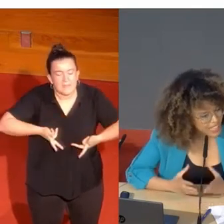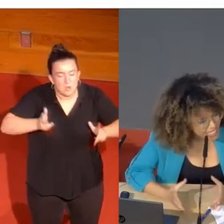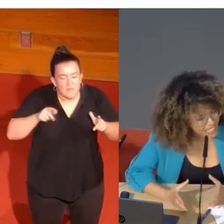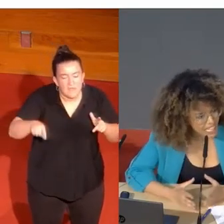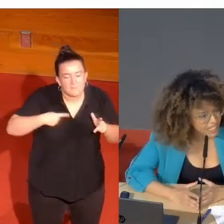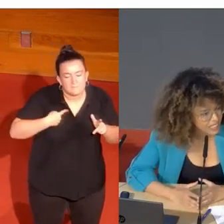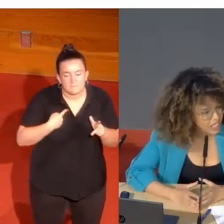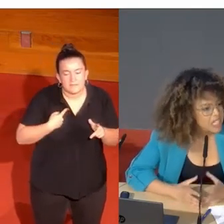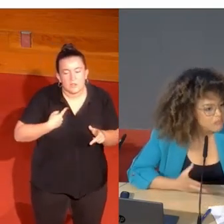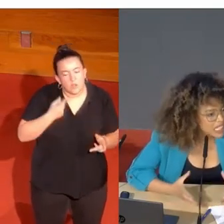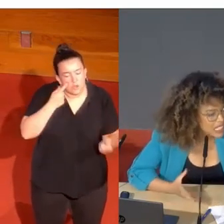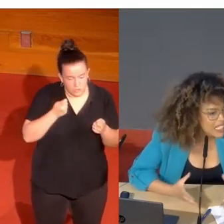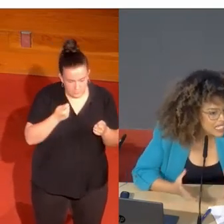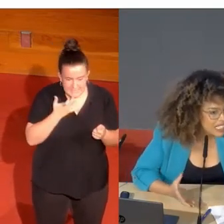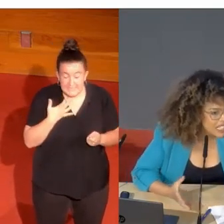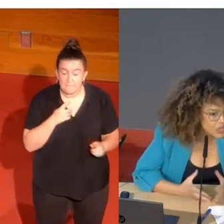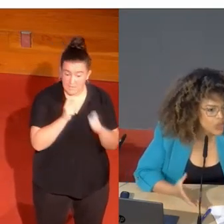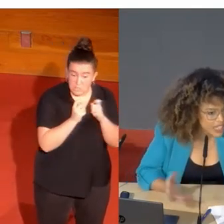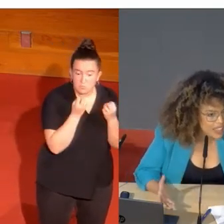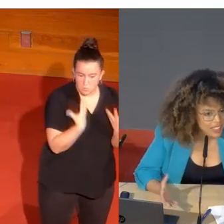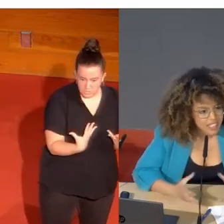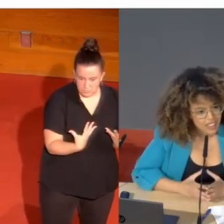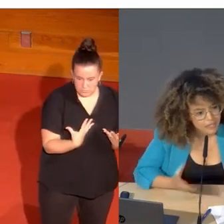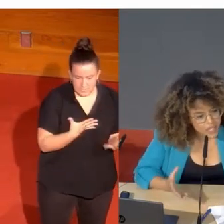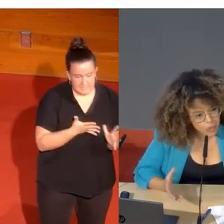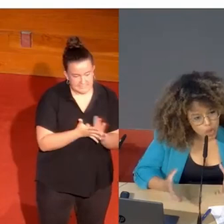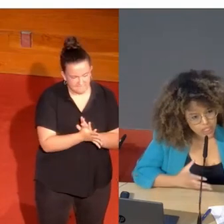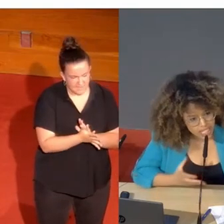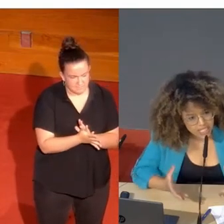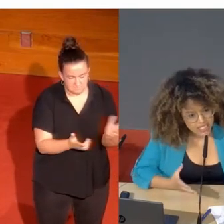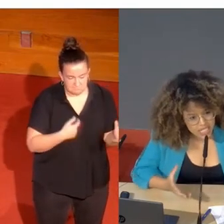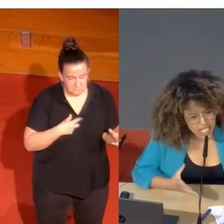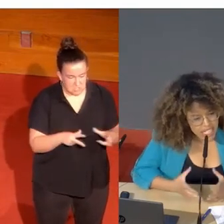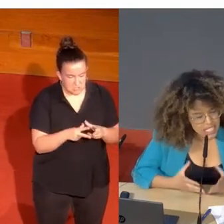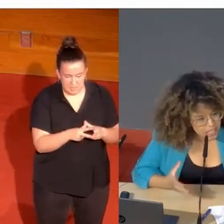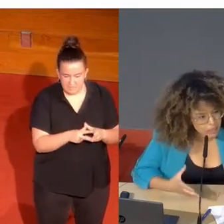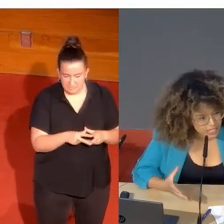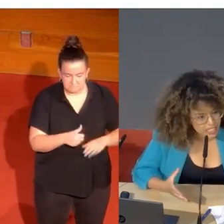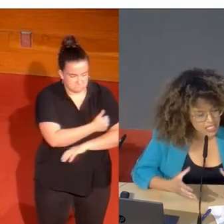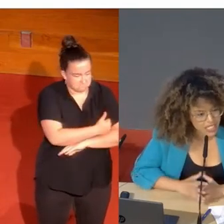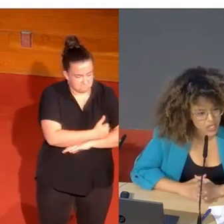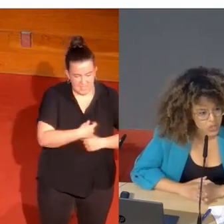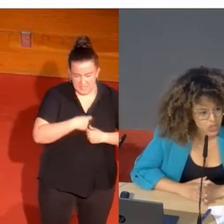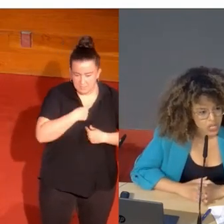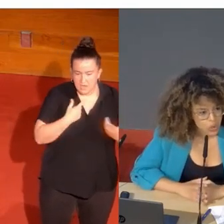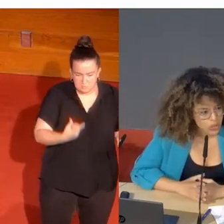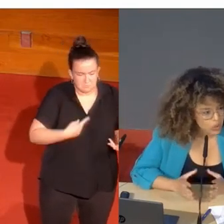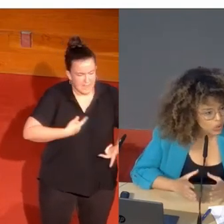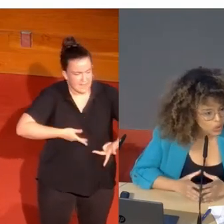podemos decir que hay que la sociedad civil goza de ciertas libertades y